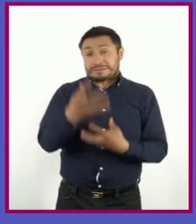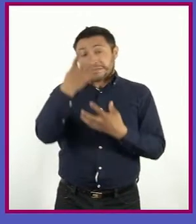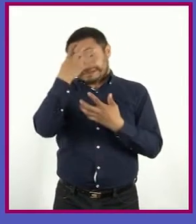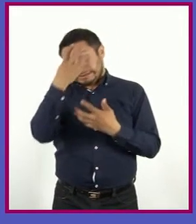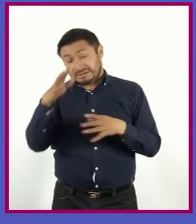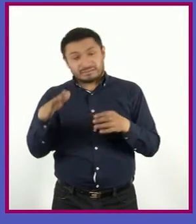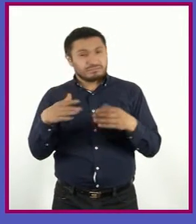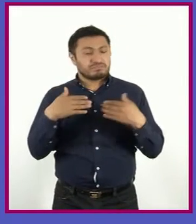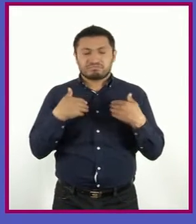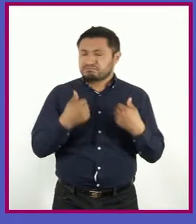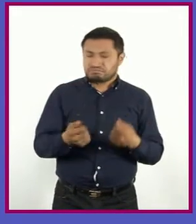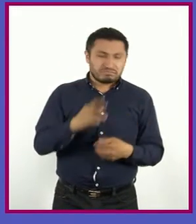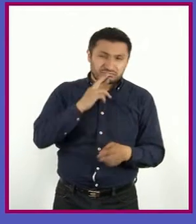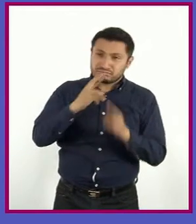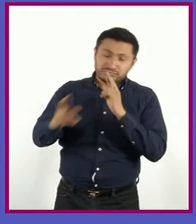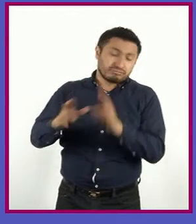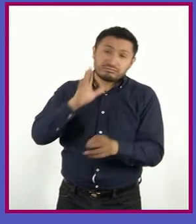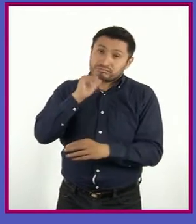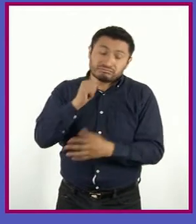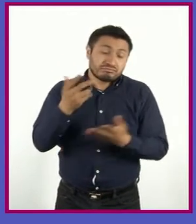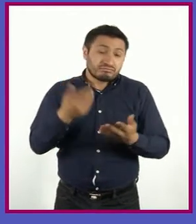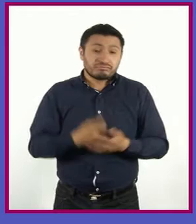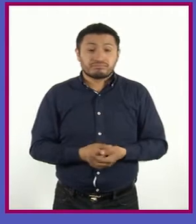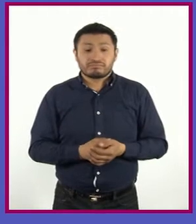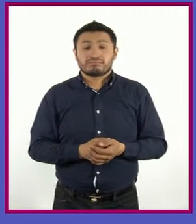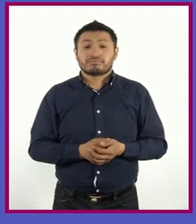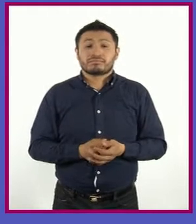porque no podíamos contestarles.